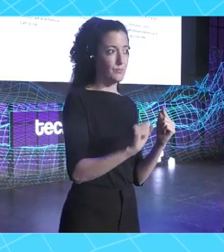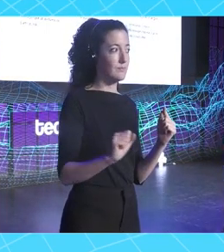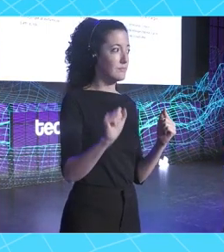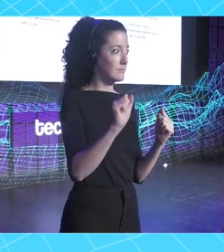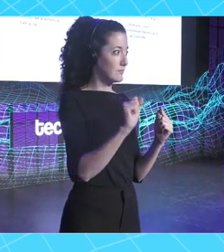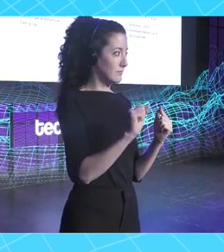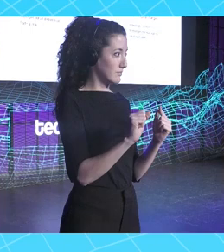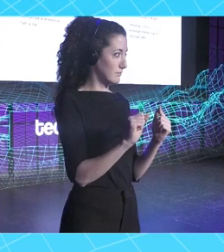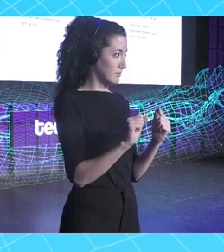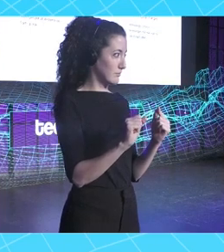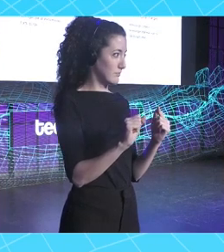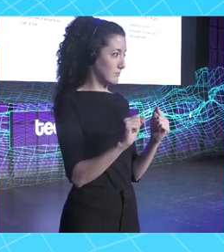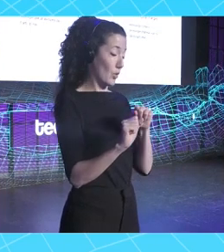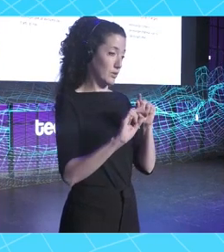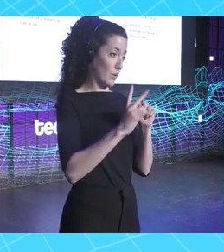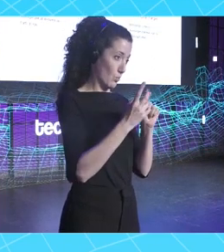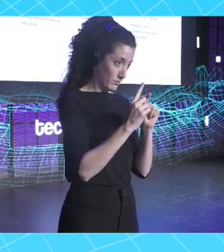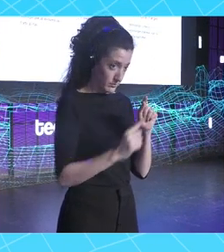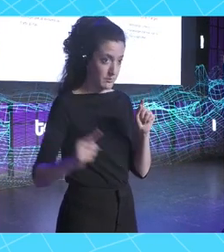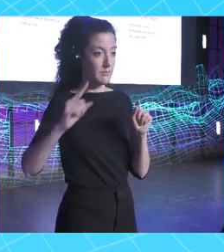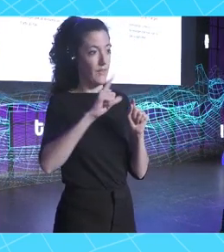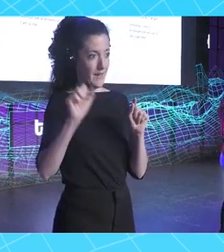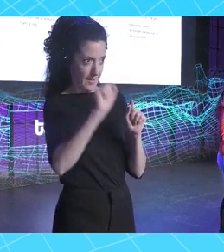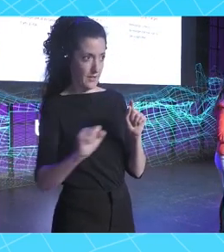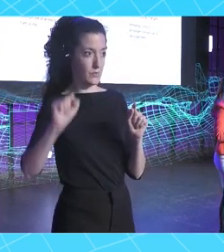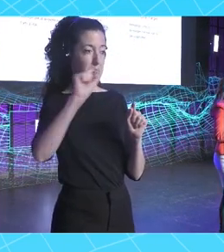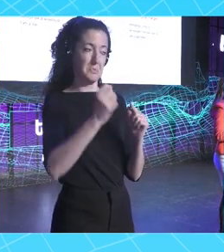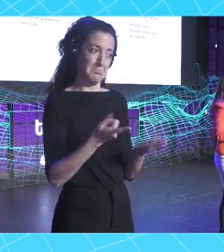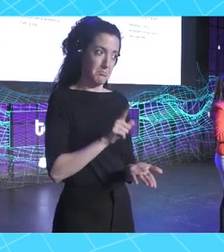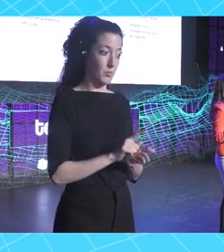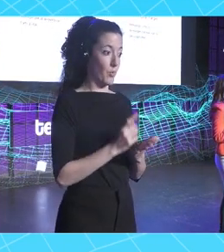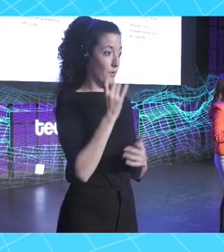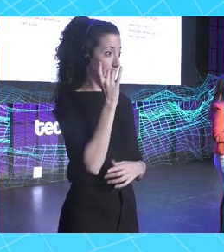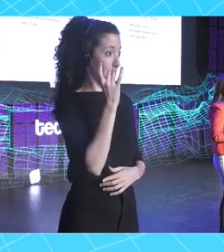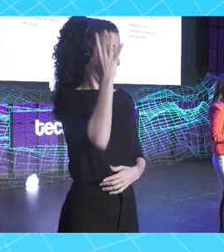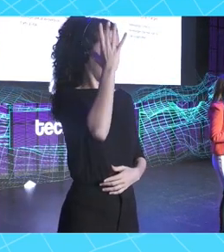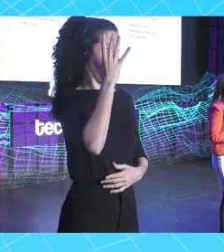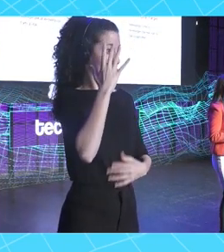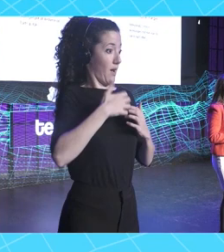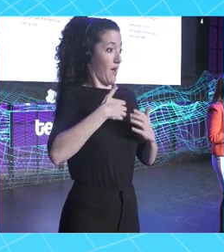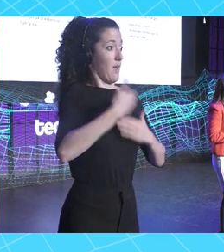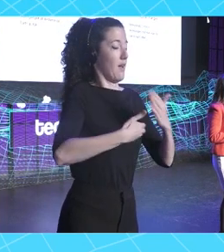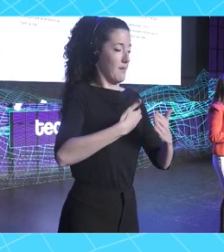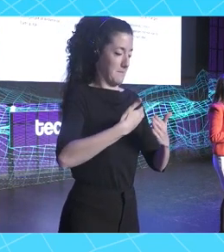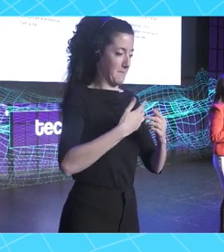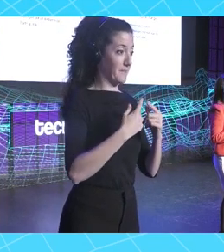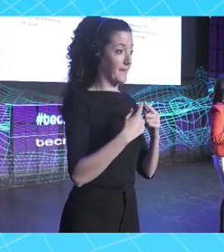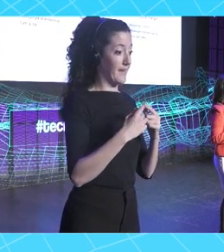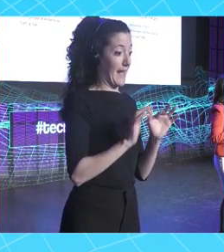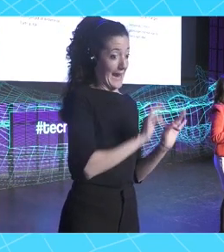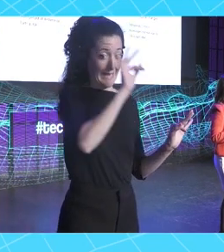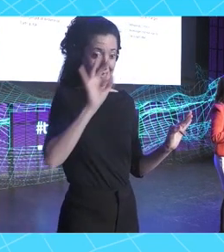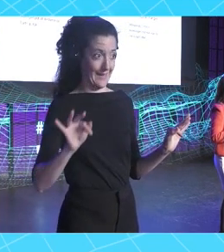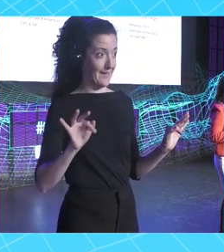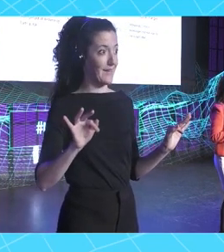de nuevo Lo asumimos y lo vamos digiriendo y a la siguiente ya